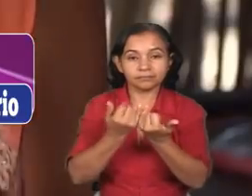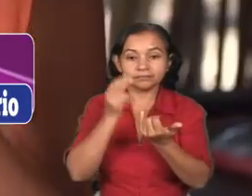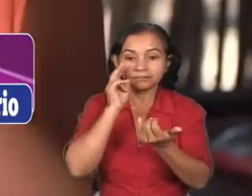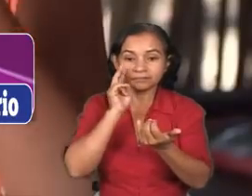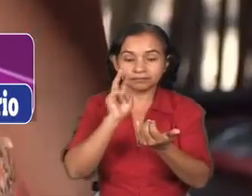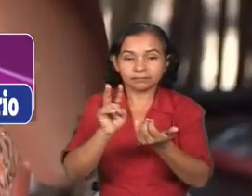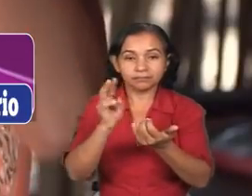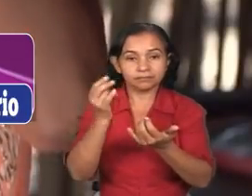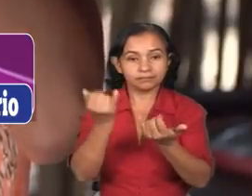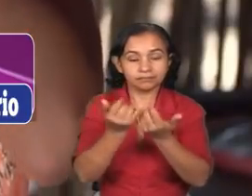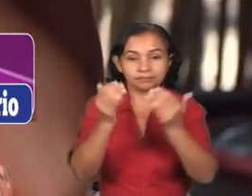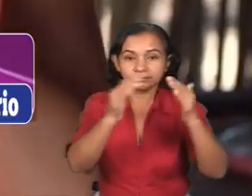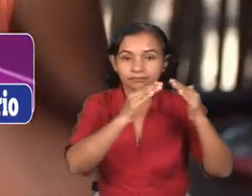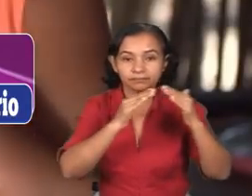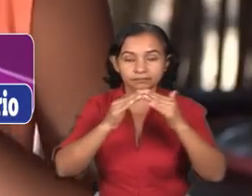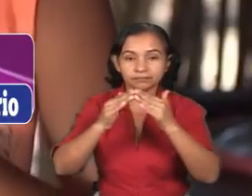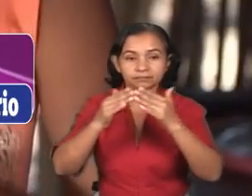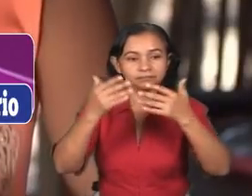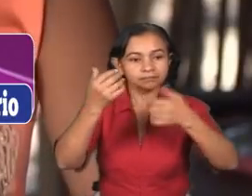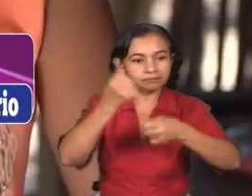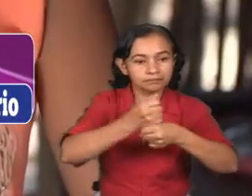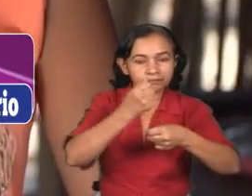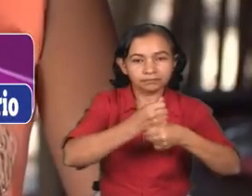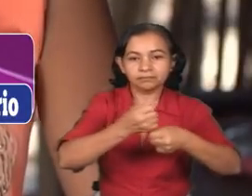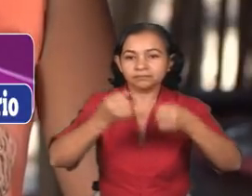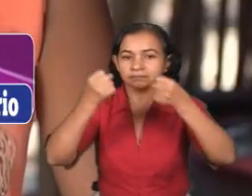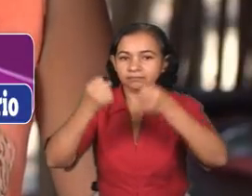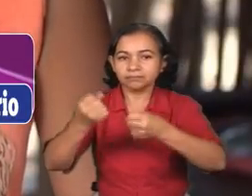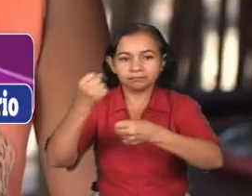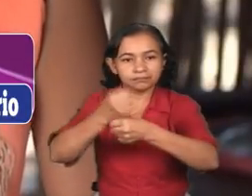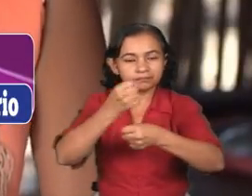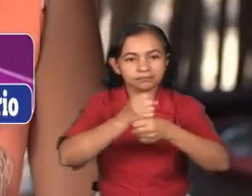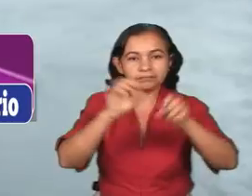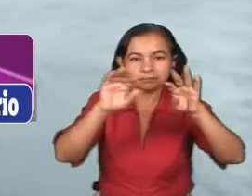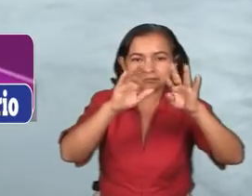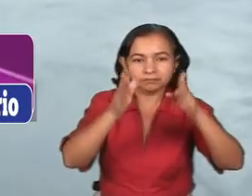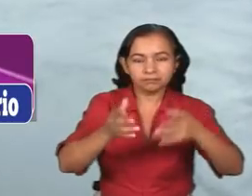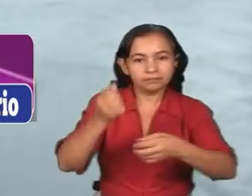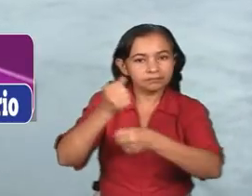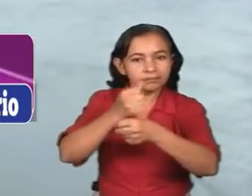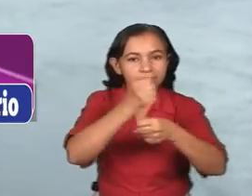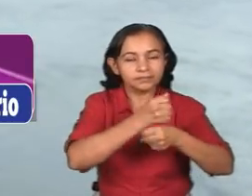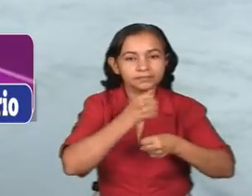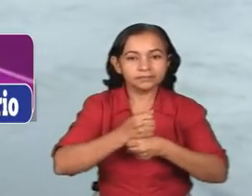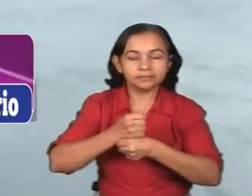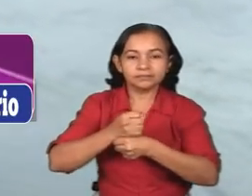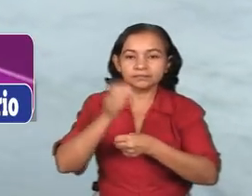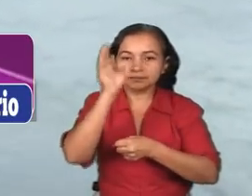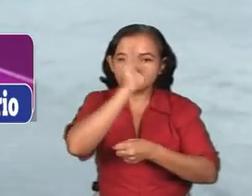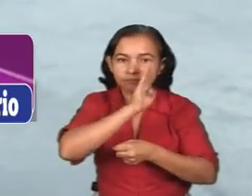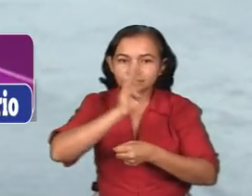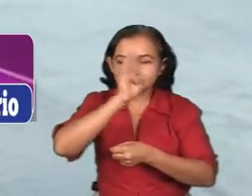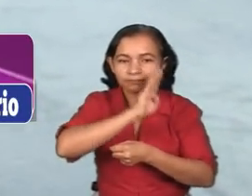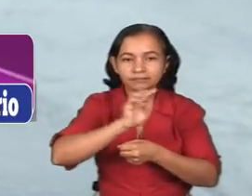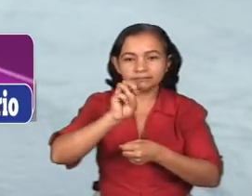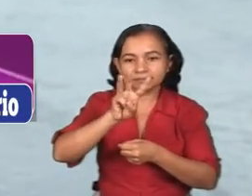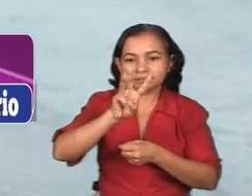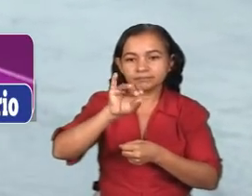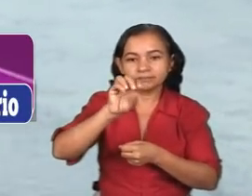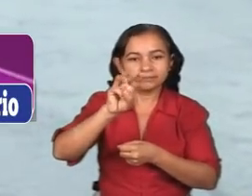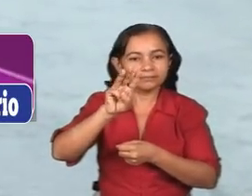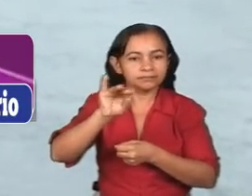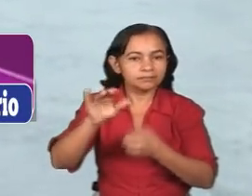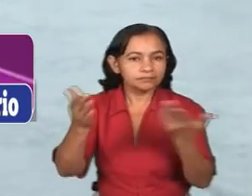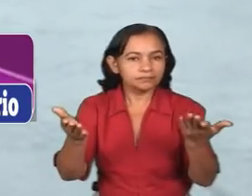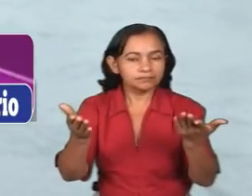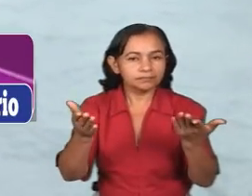movimiento en esa ciudad. Máquinas trabajando, hombres trabajando, mujeres trabajando. llegas a Bluefield, llegas a Bilwi, es decir, aquí no